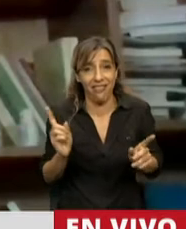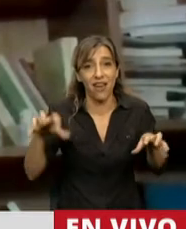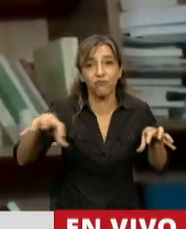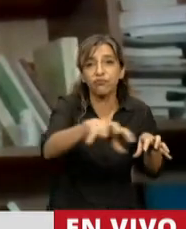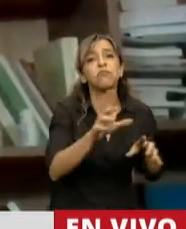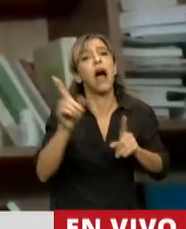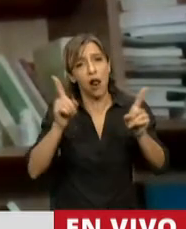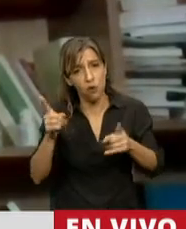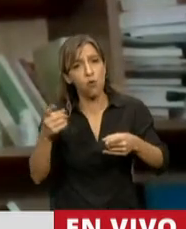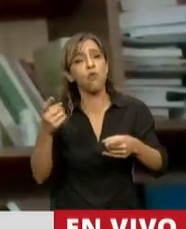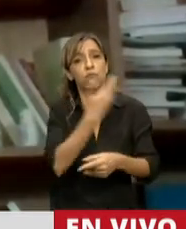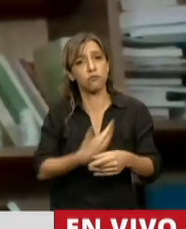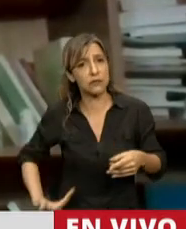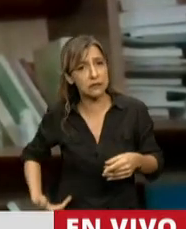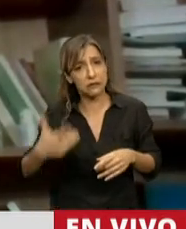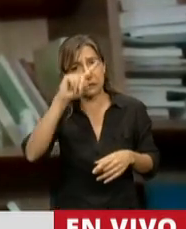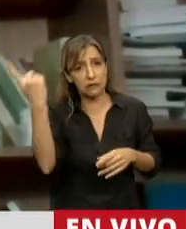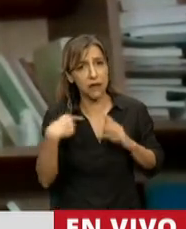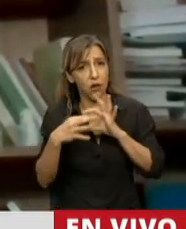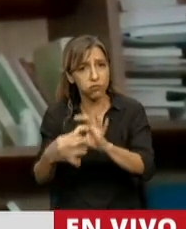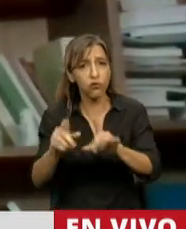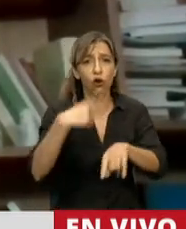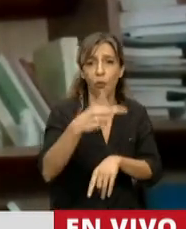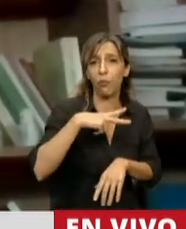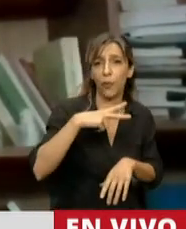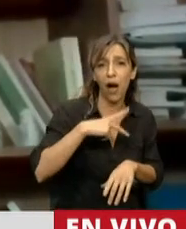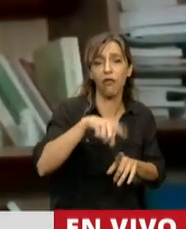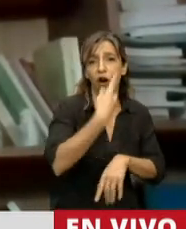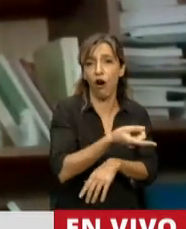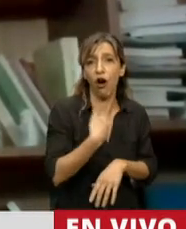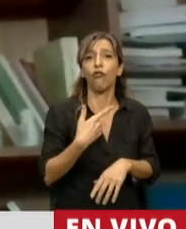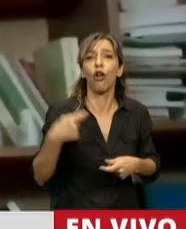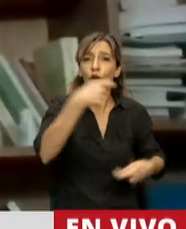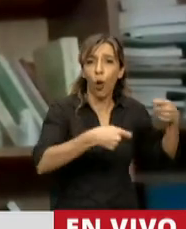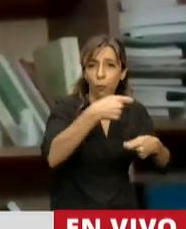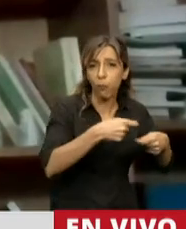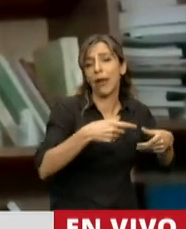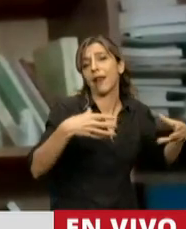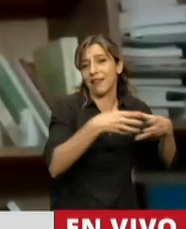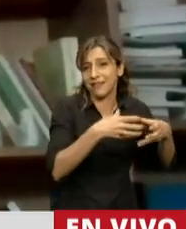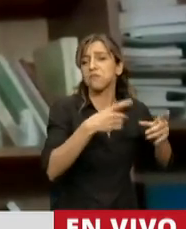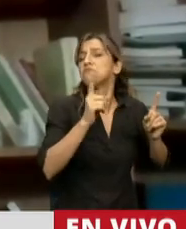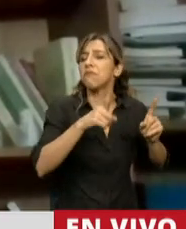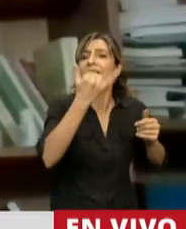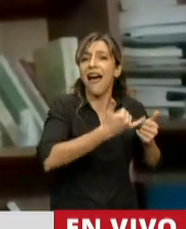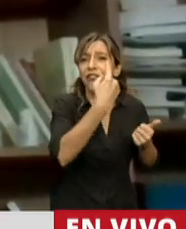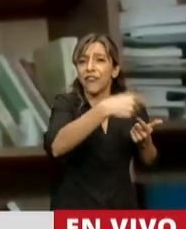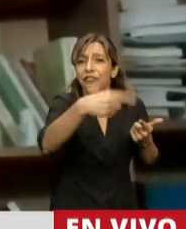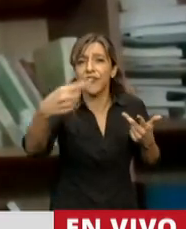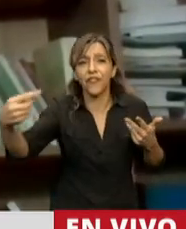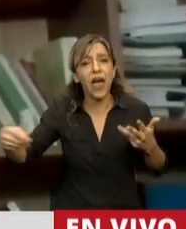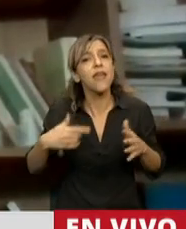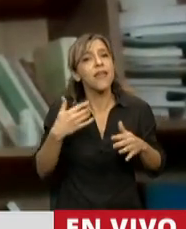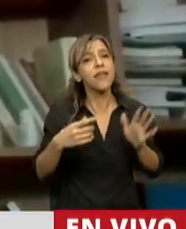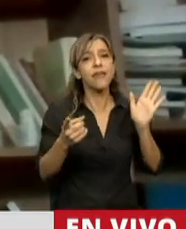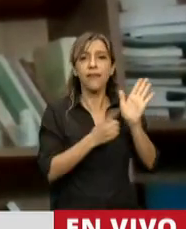estatal, privada, social, comunitaria o cooperativa. Tienen normas que las rigen. Hay una